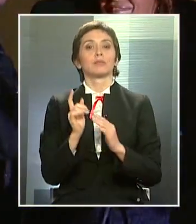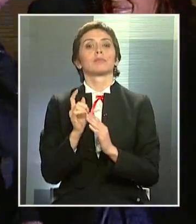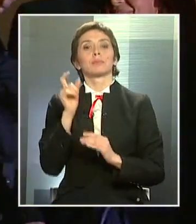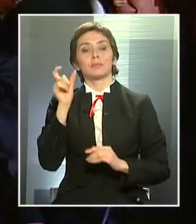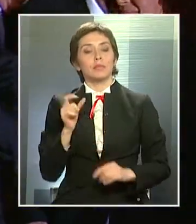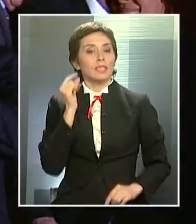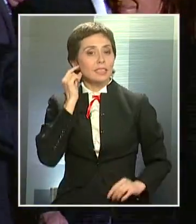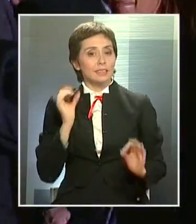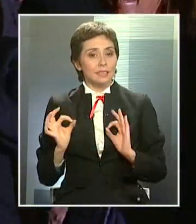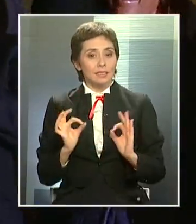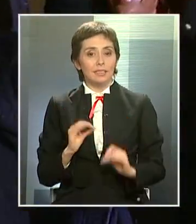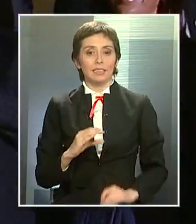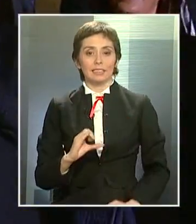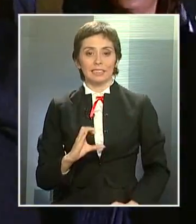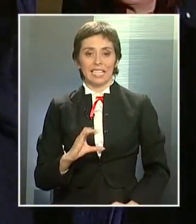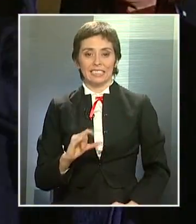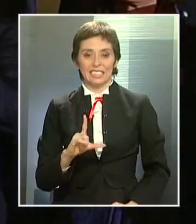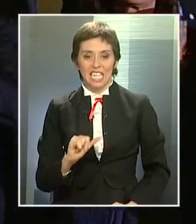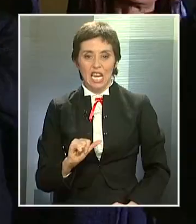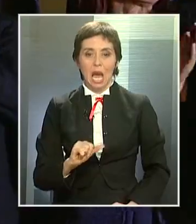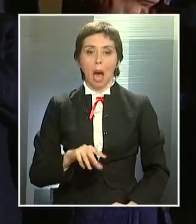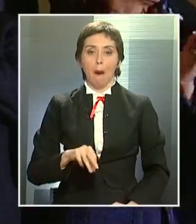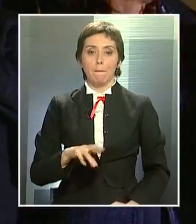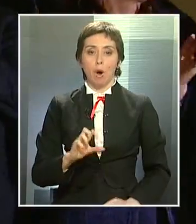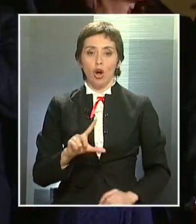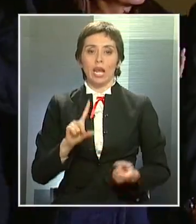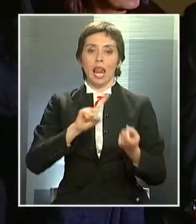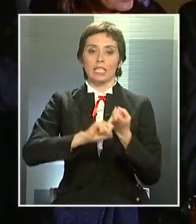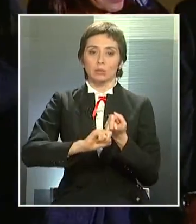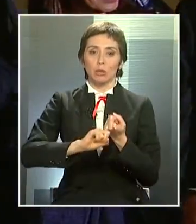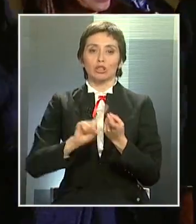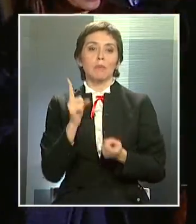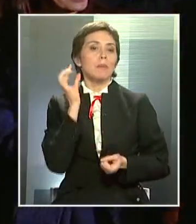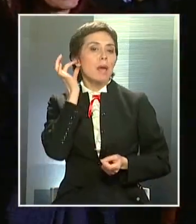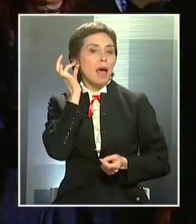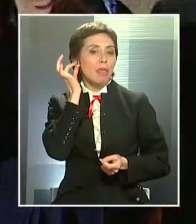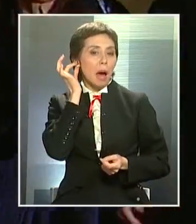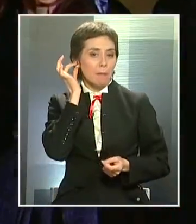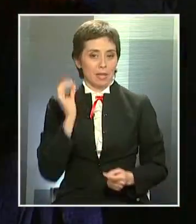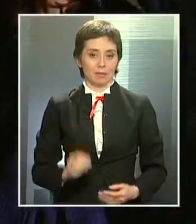Doña Cecilia Morel de Piñera, su esposa y primera dama.